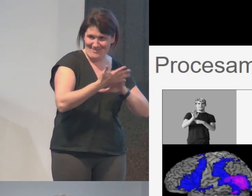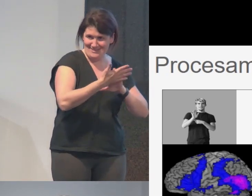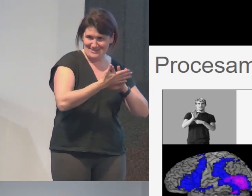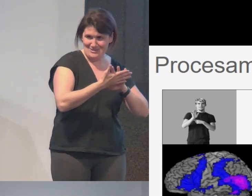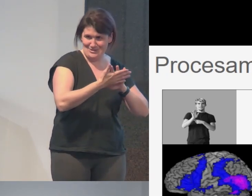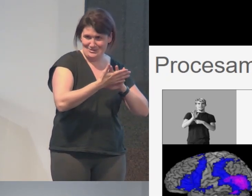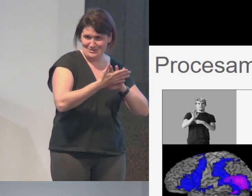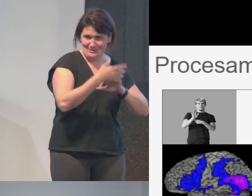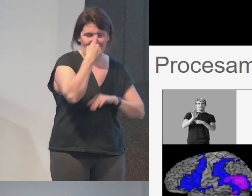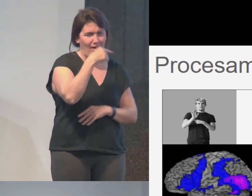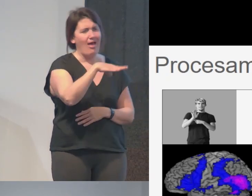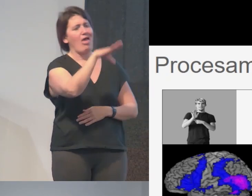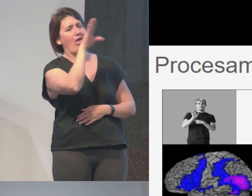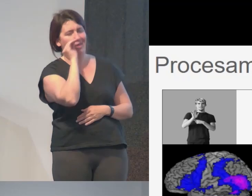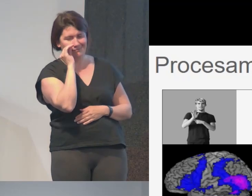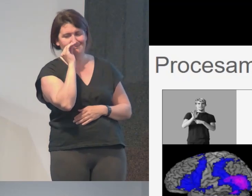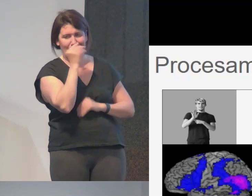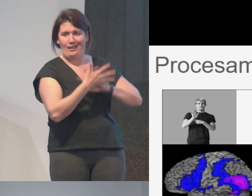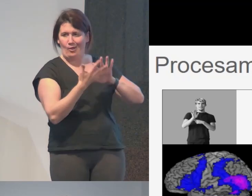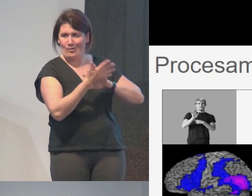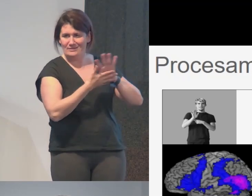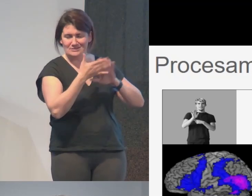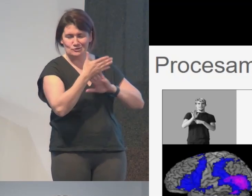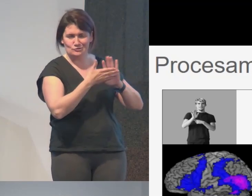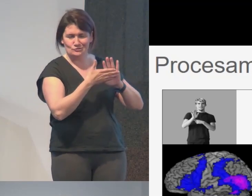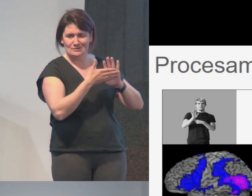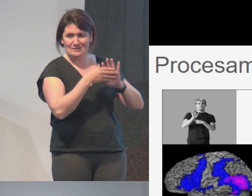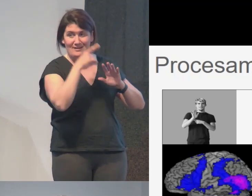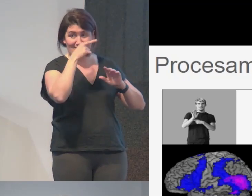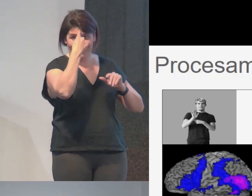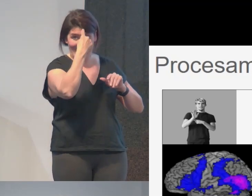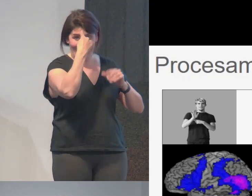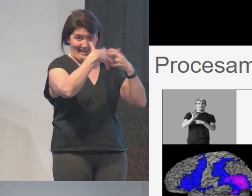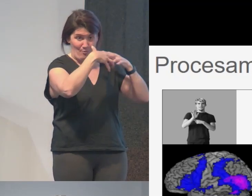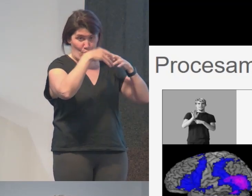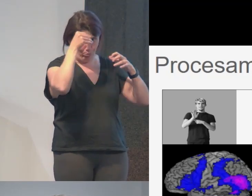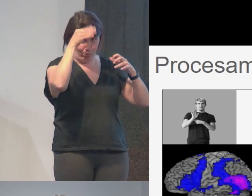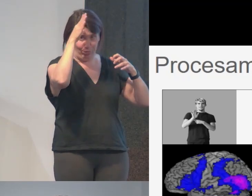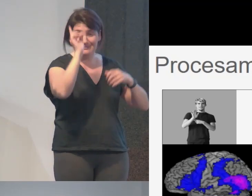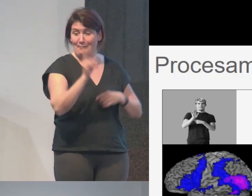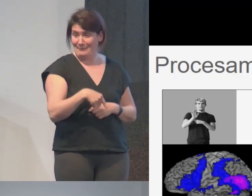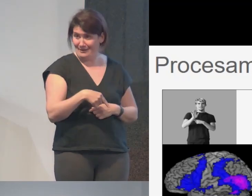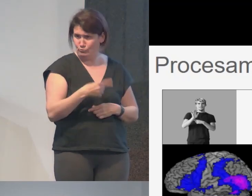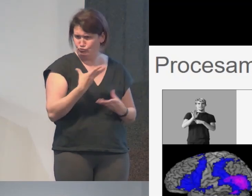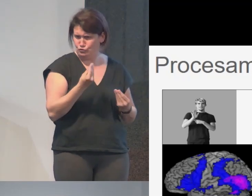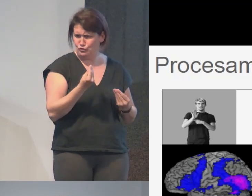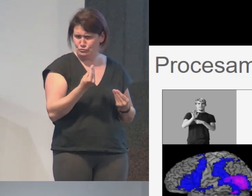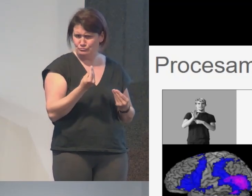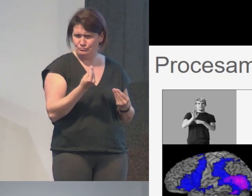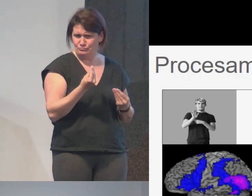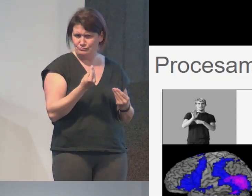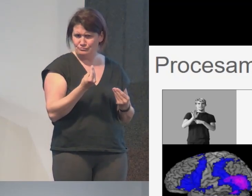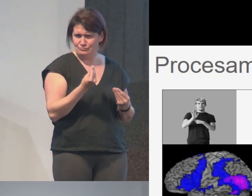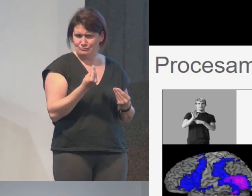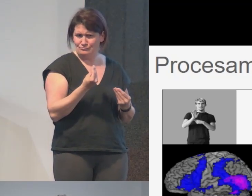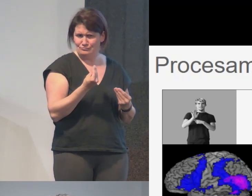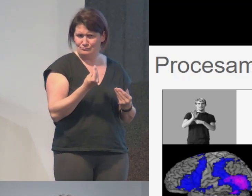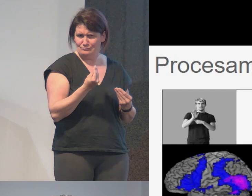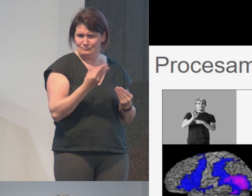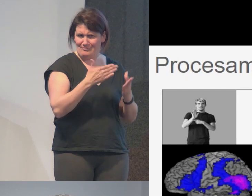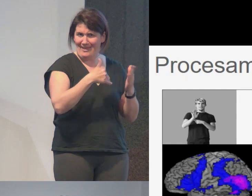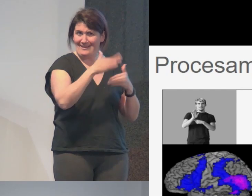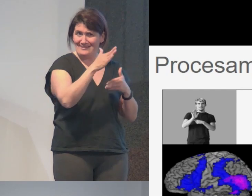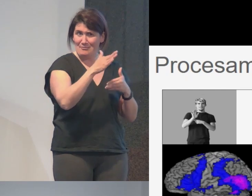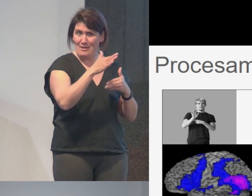están comprendiendo lengua de signos, se activa su cerebro mucho. Se activa